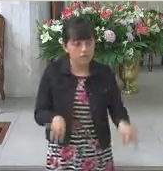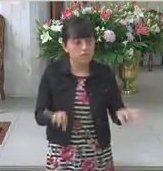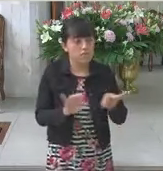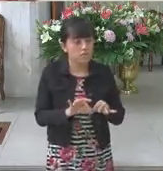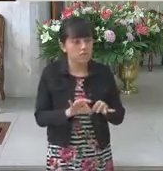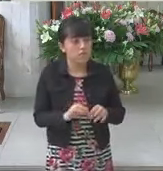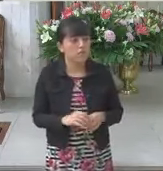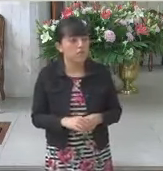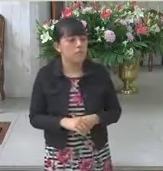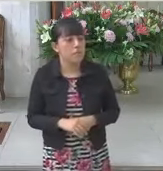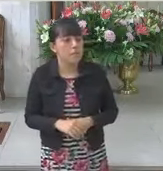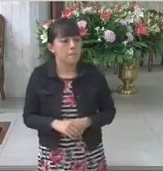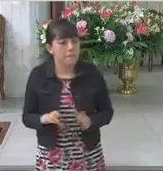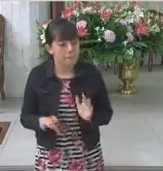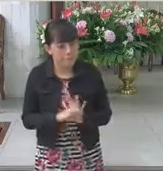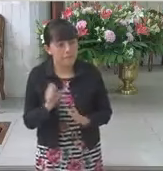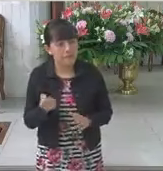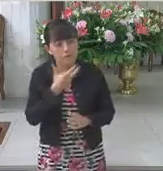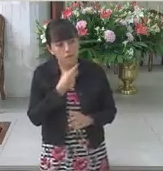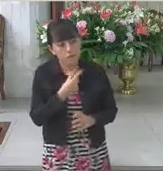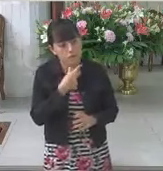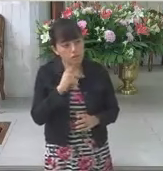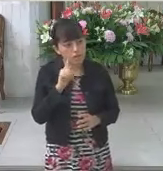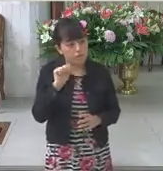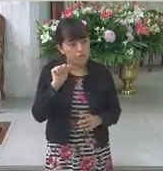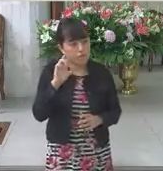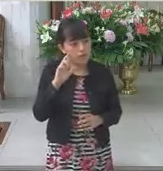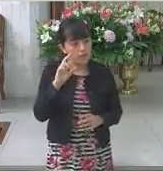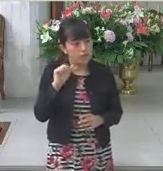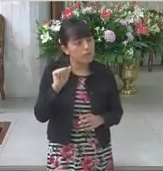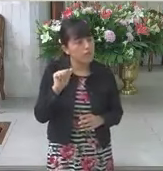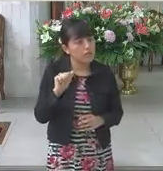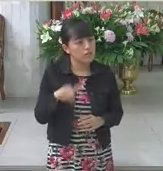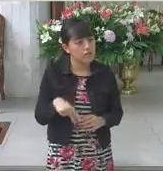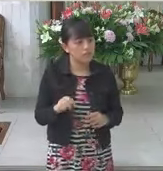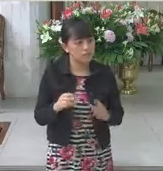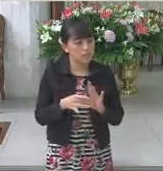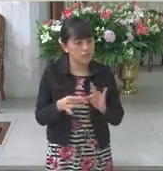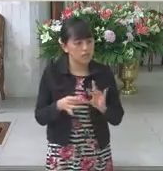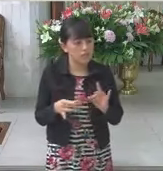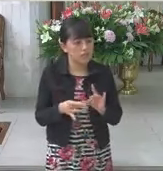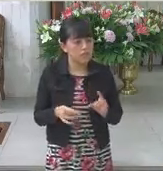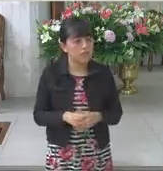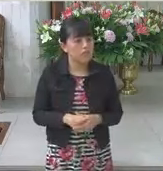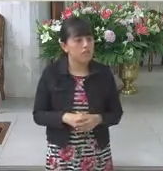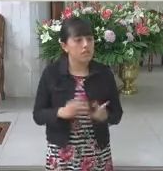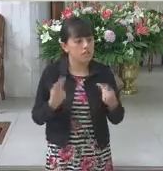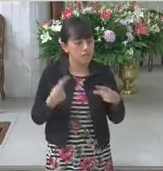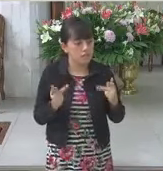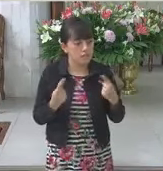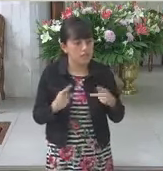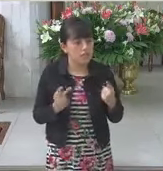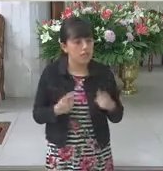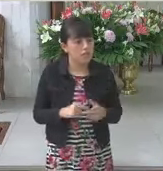dice la evaluación del potencial humano ha de considerarse con